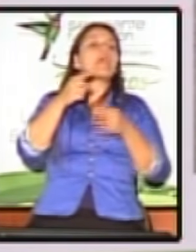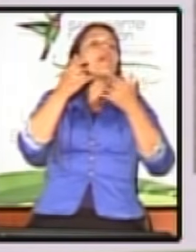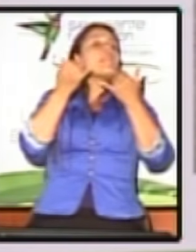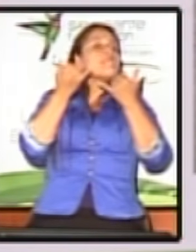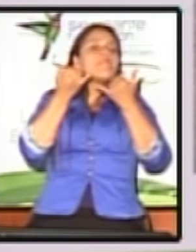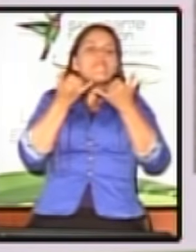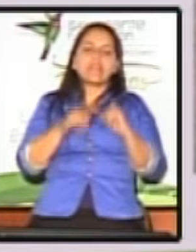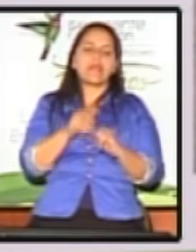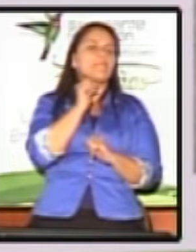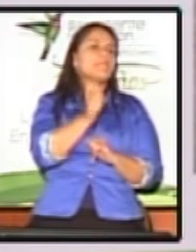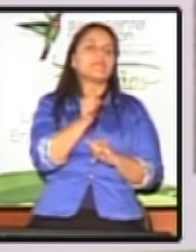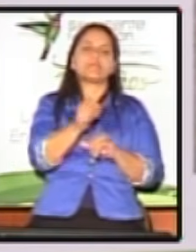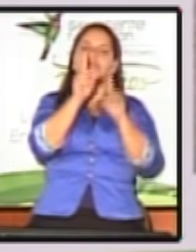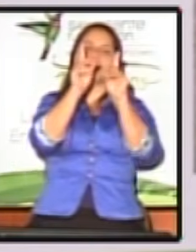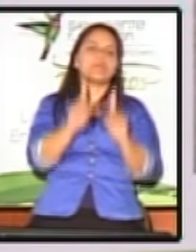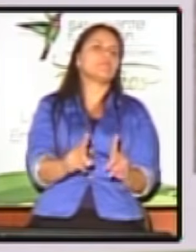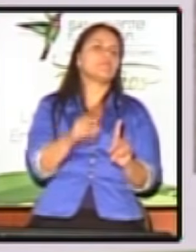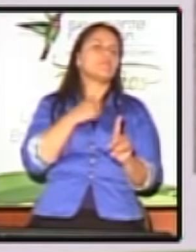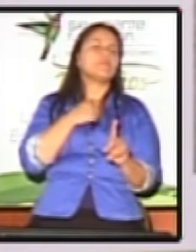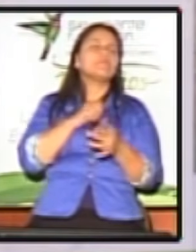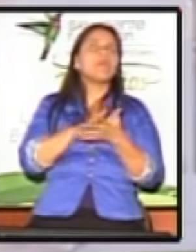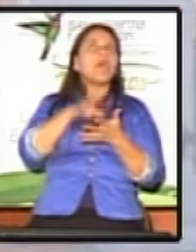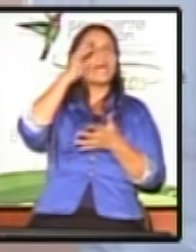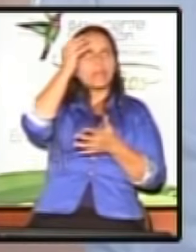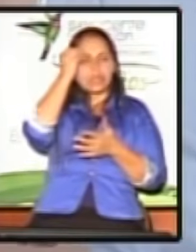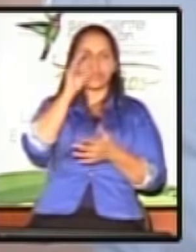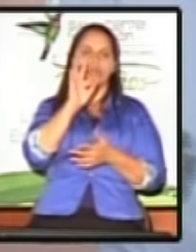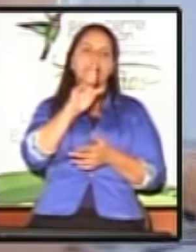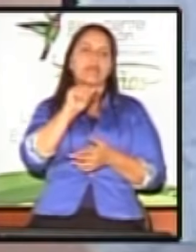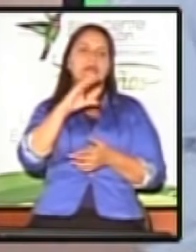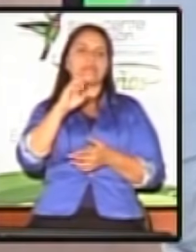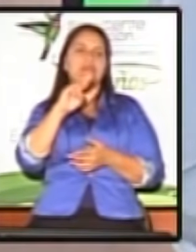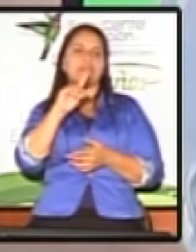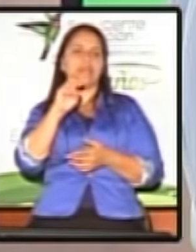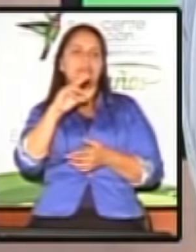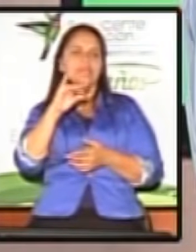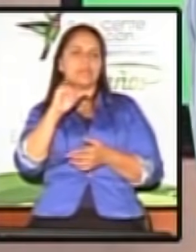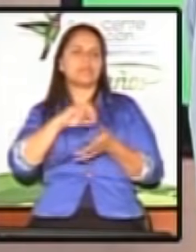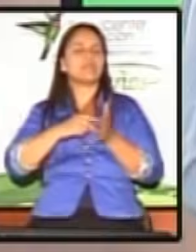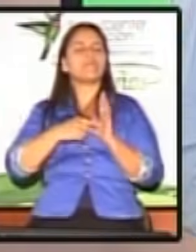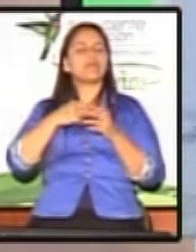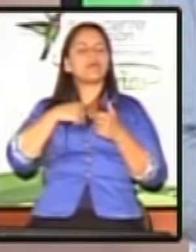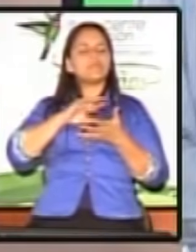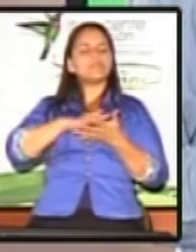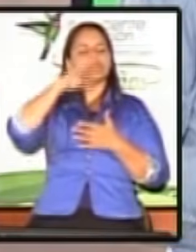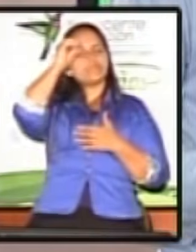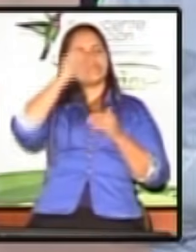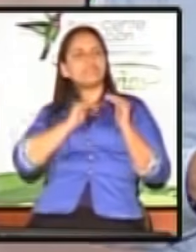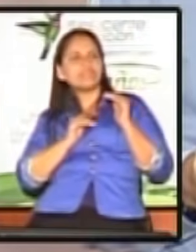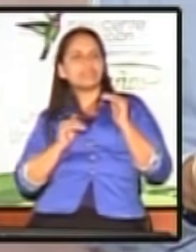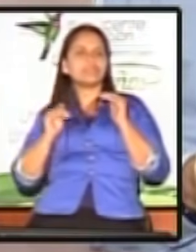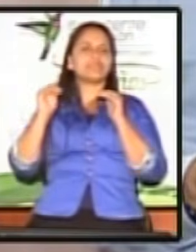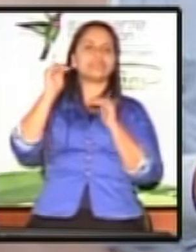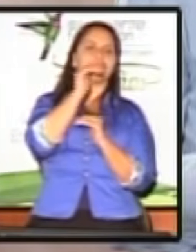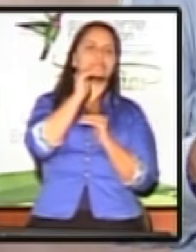de la vida está trascendiendo y aprendiendo, saliendo del entorno que nos dice hoy en